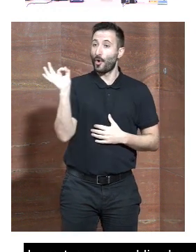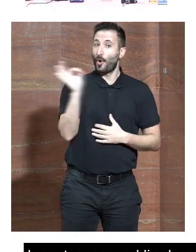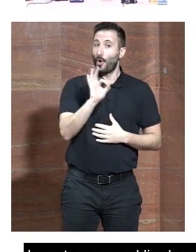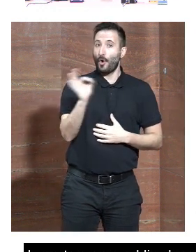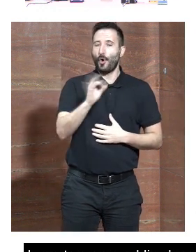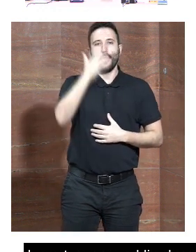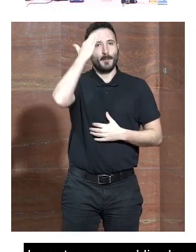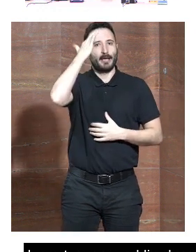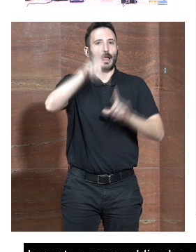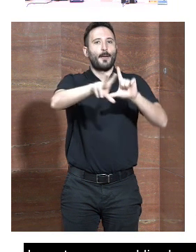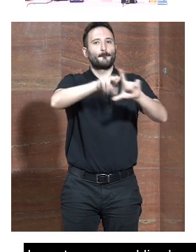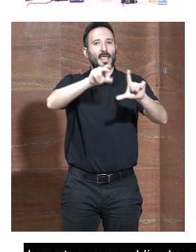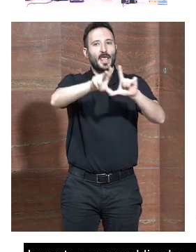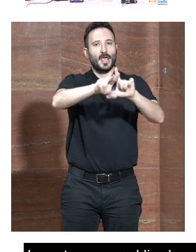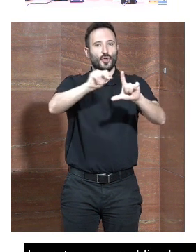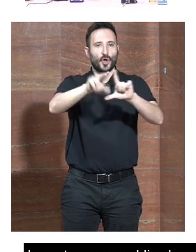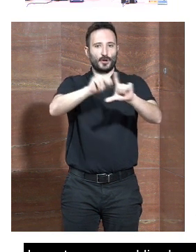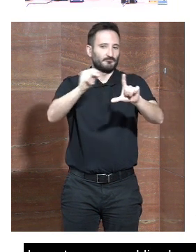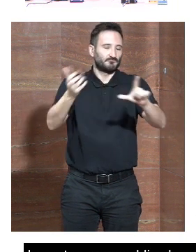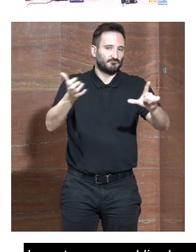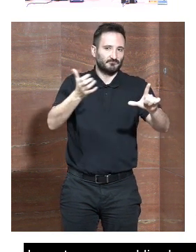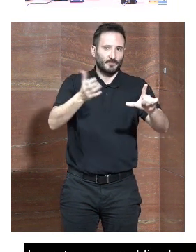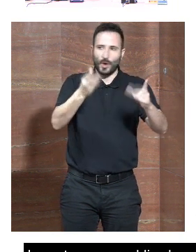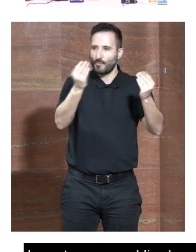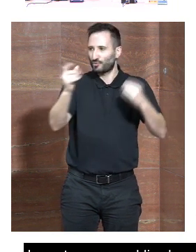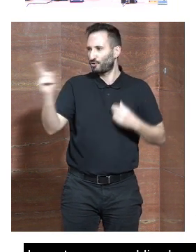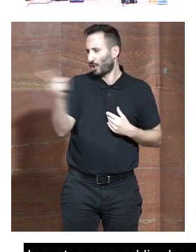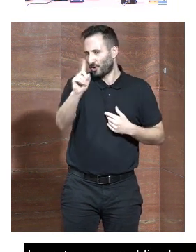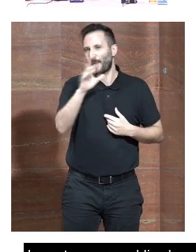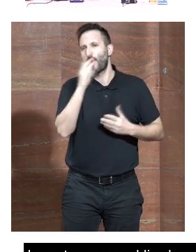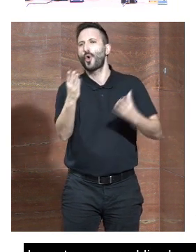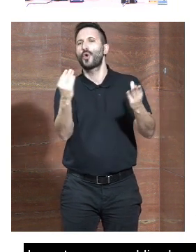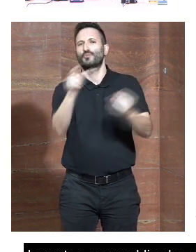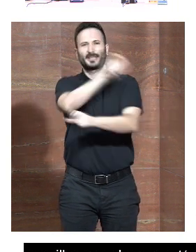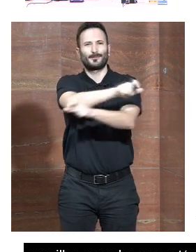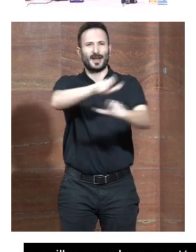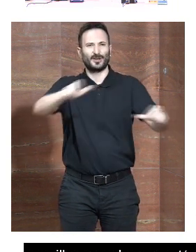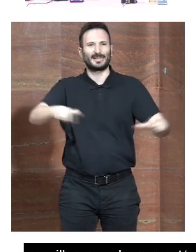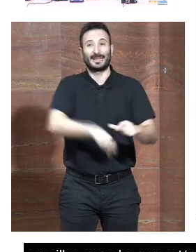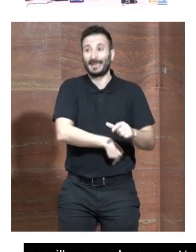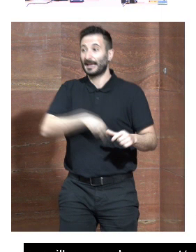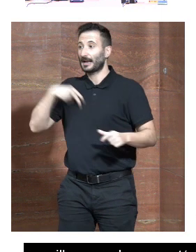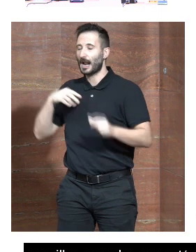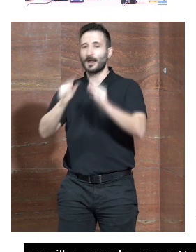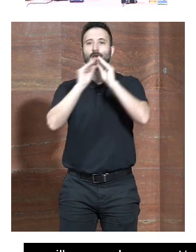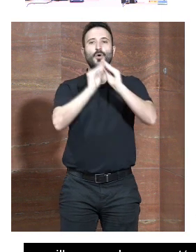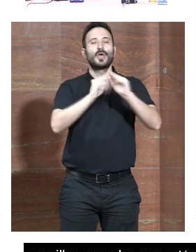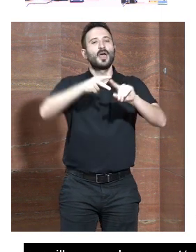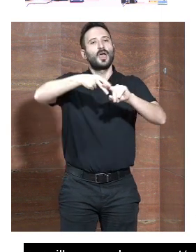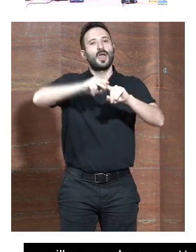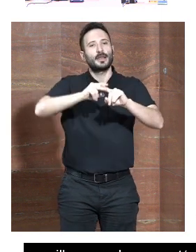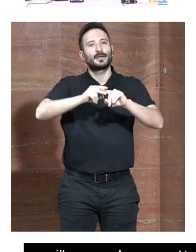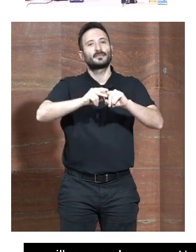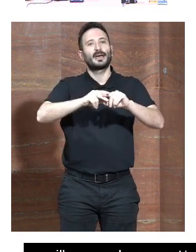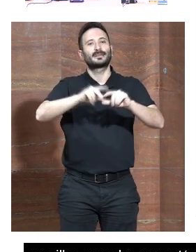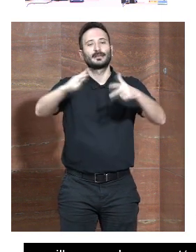crear un vídeo, no todos, pero muchos de nosotros, mucha gente en general está utilizando herramientas